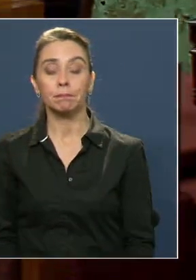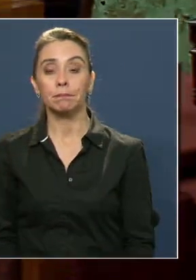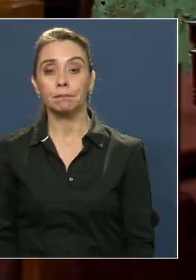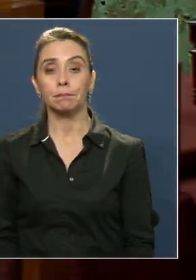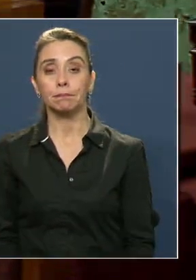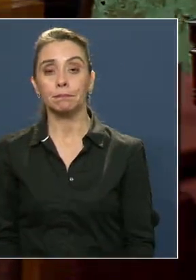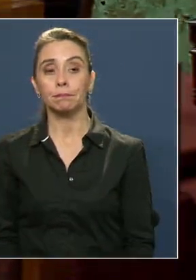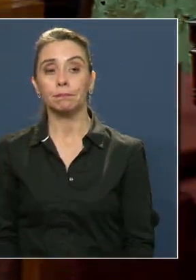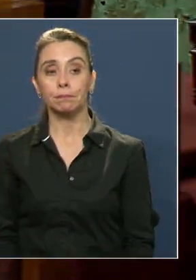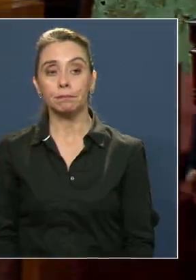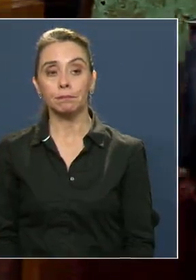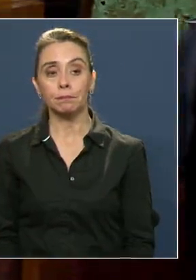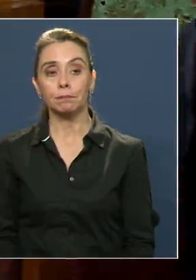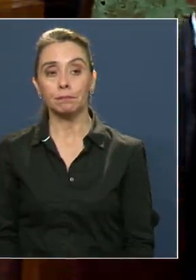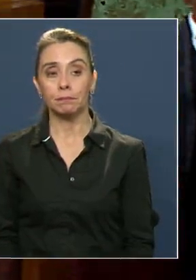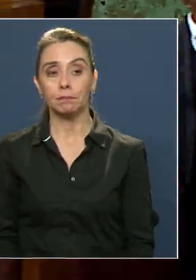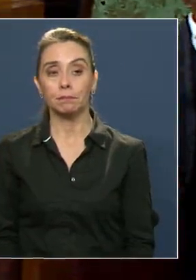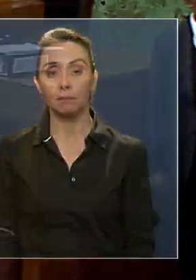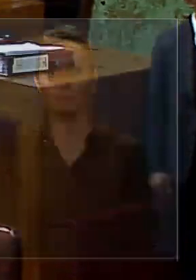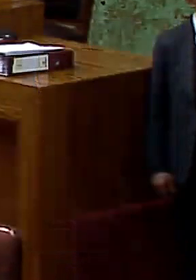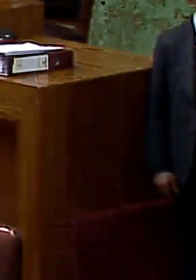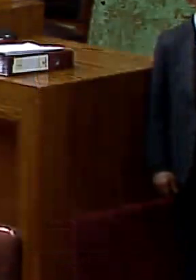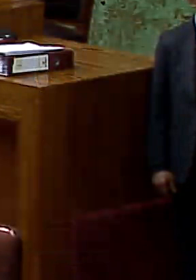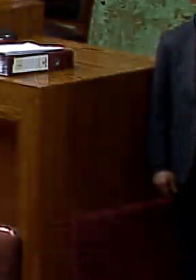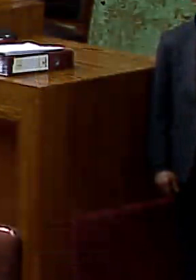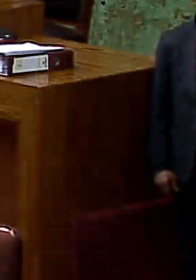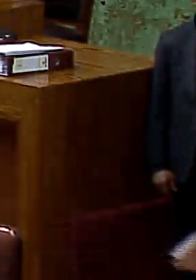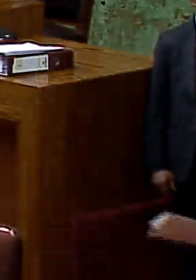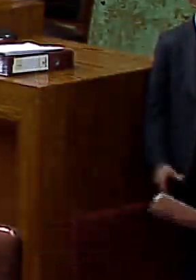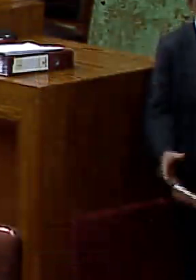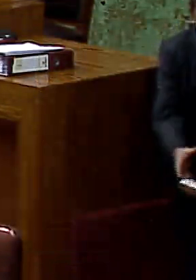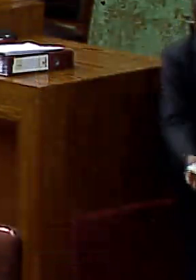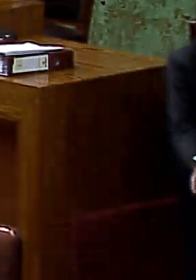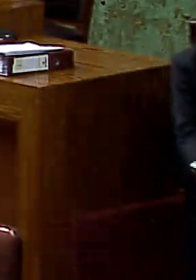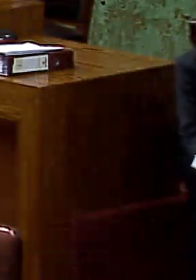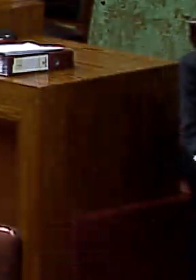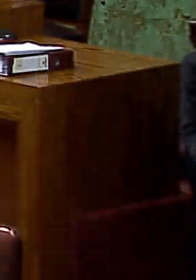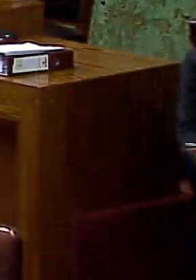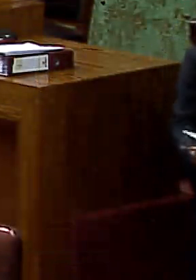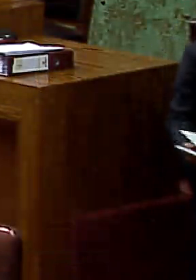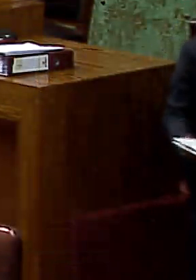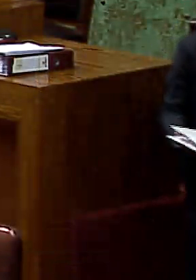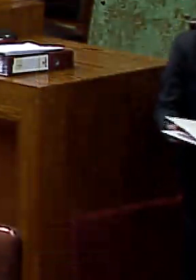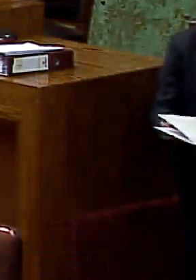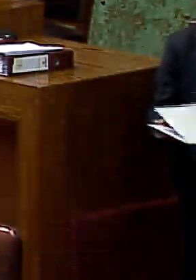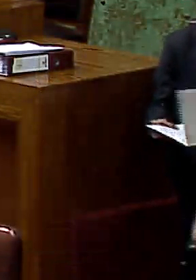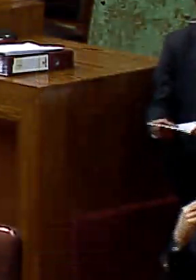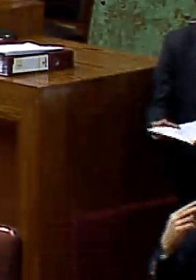había nadie. Está 2 segundos atrás. Ahora es increíble, pero. Ya,